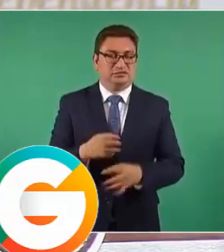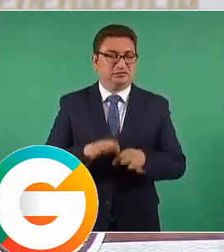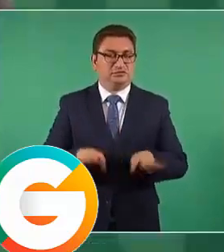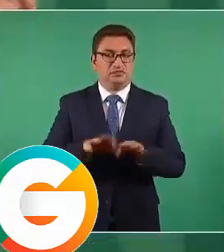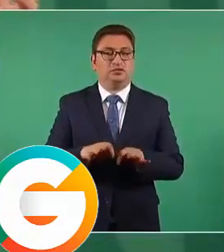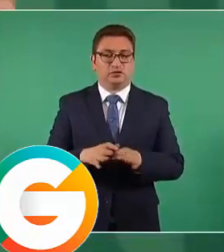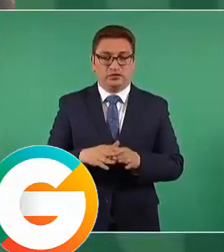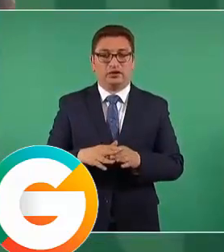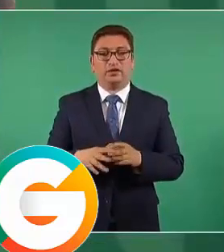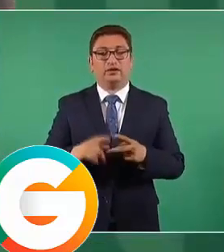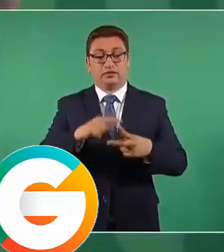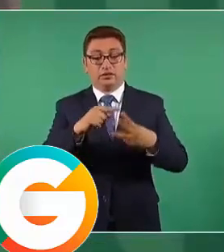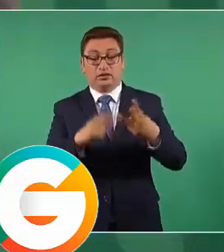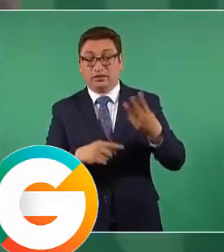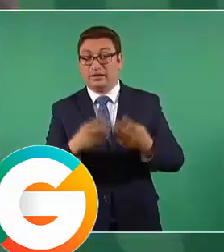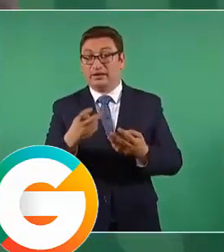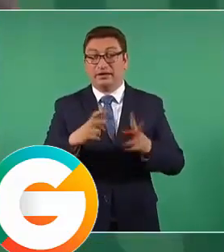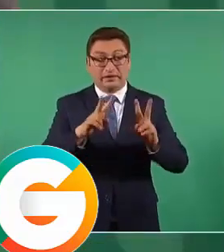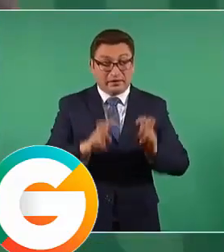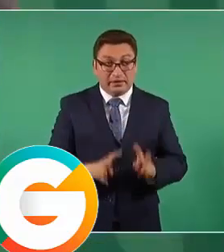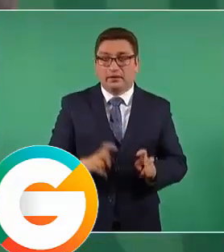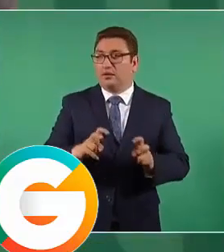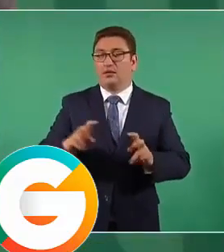no al sensacionalismo,